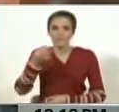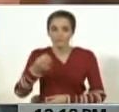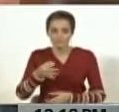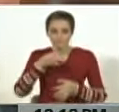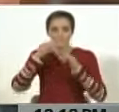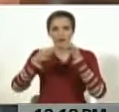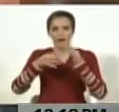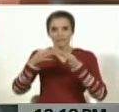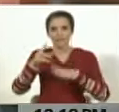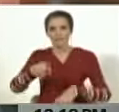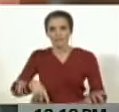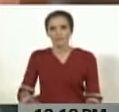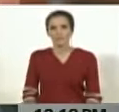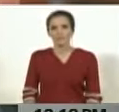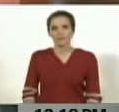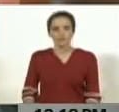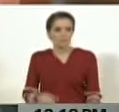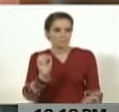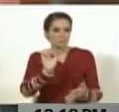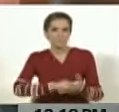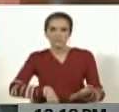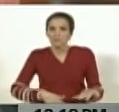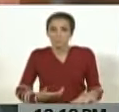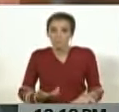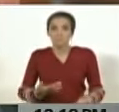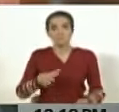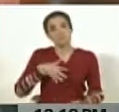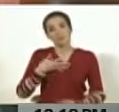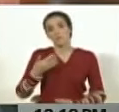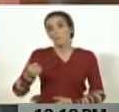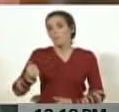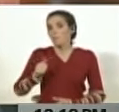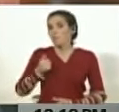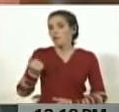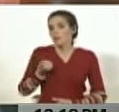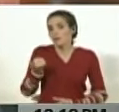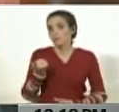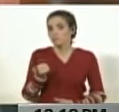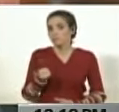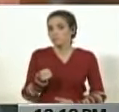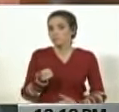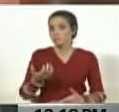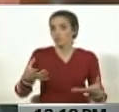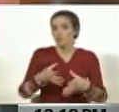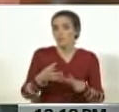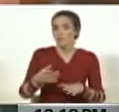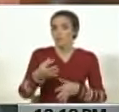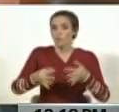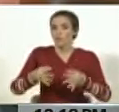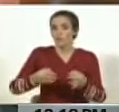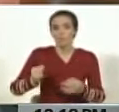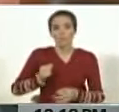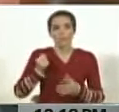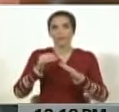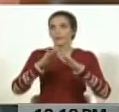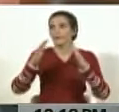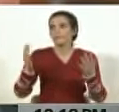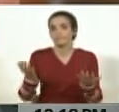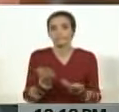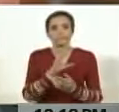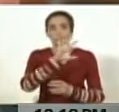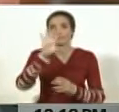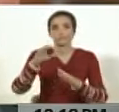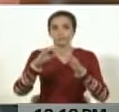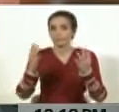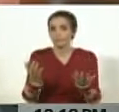explicable. Es un vacío que lo puede tener cualquier orden jurídico en cualquier lugar del mundo y que debe